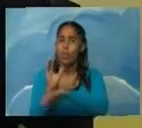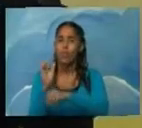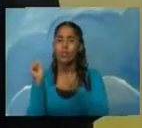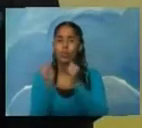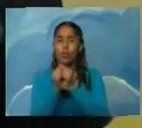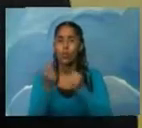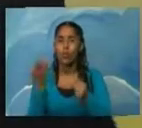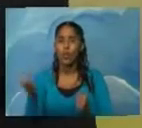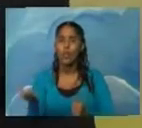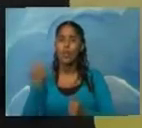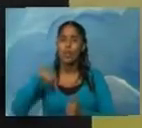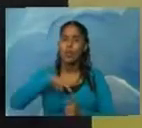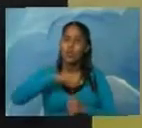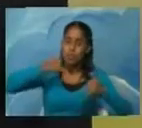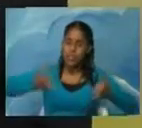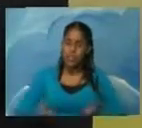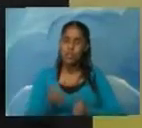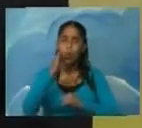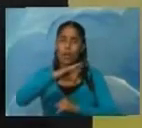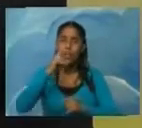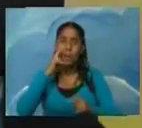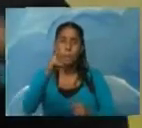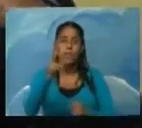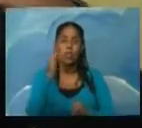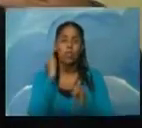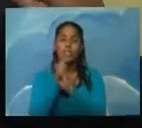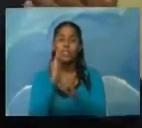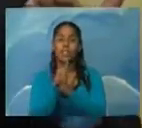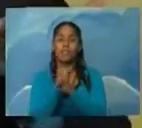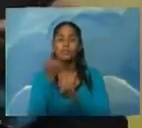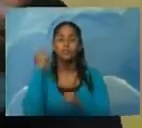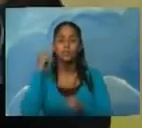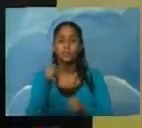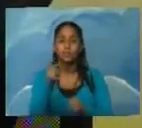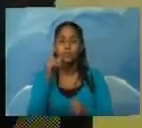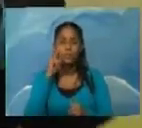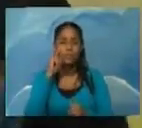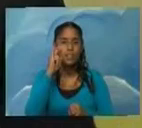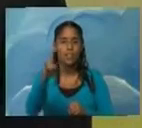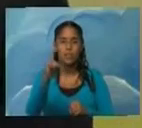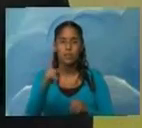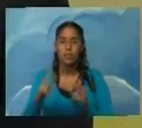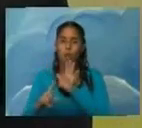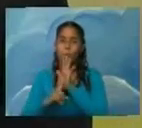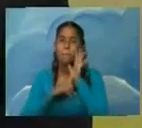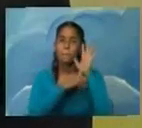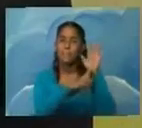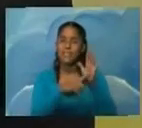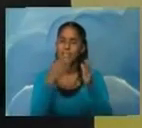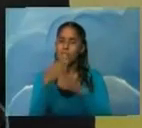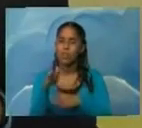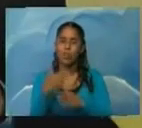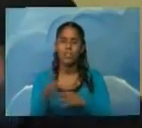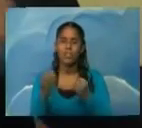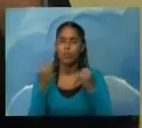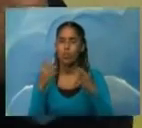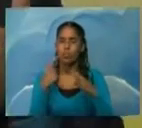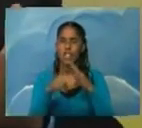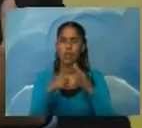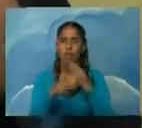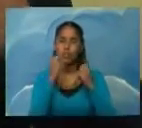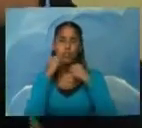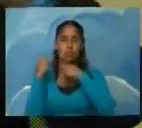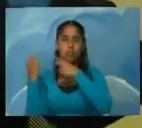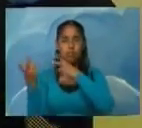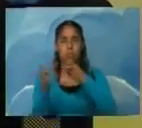lo que nuestros hijos están viendo a través de internet, porque ahí el enemigo presenta cualquier cantidad de